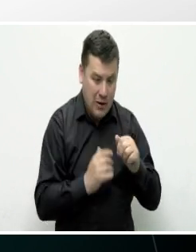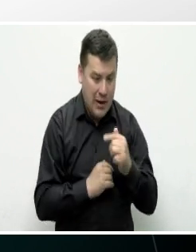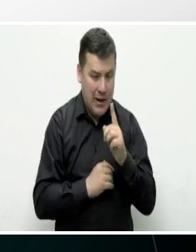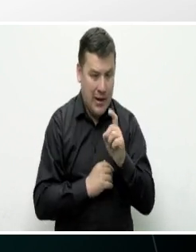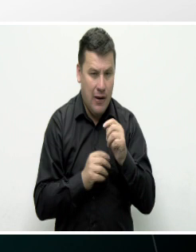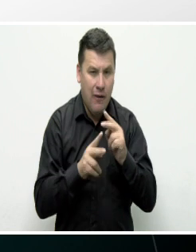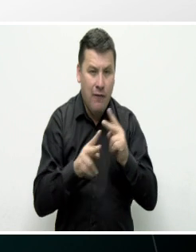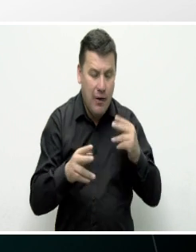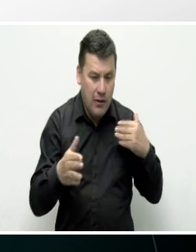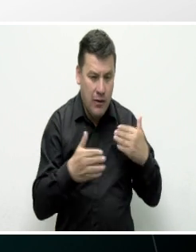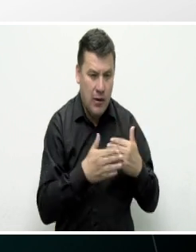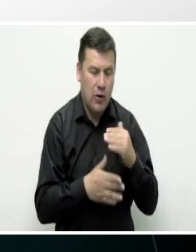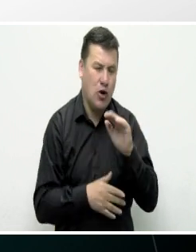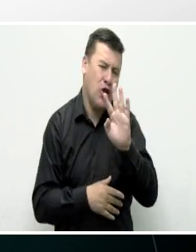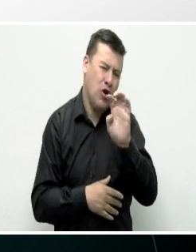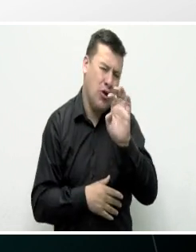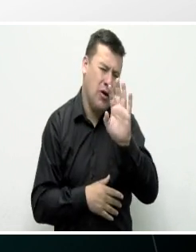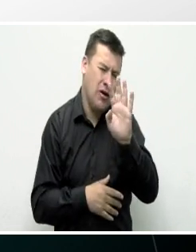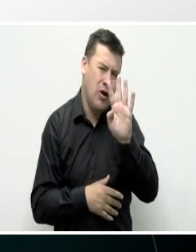2016 el